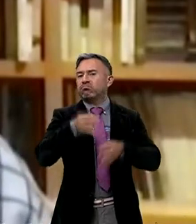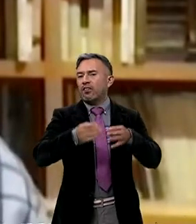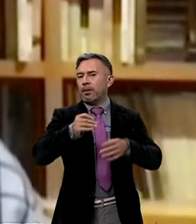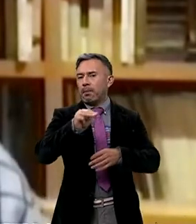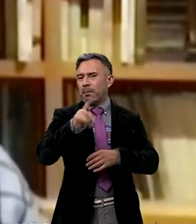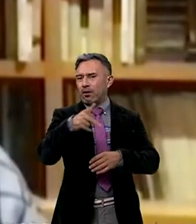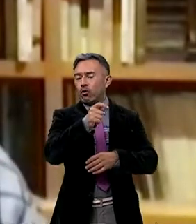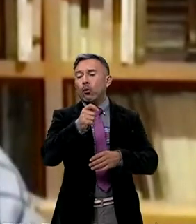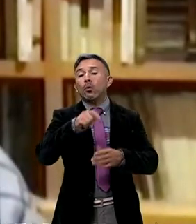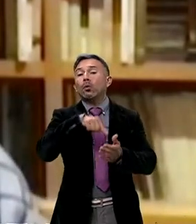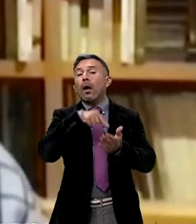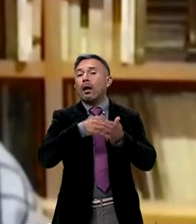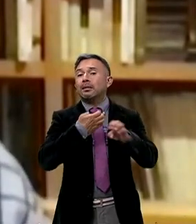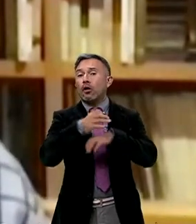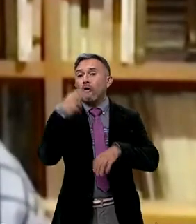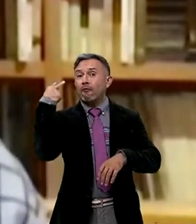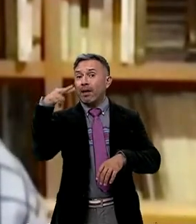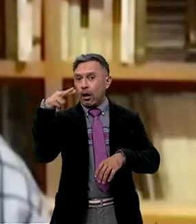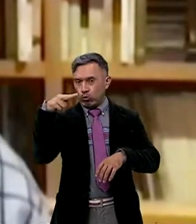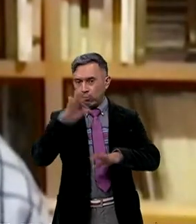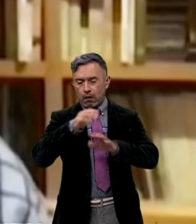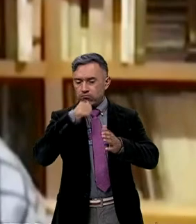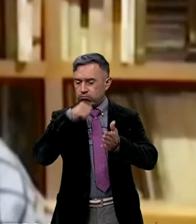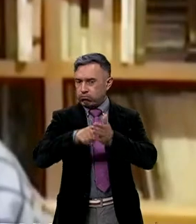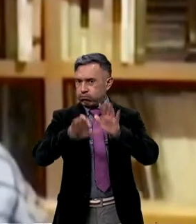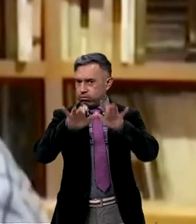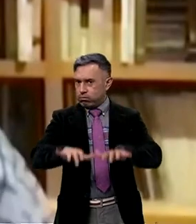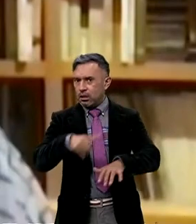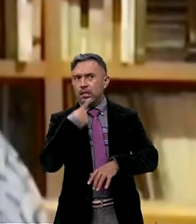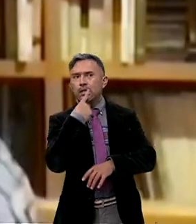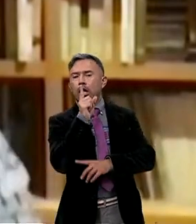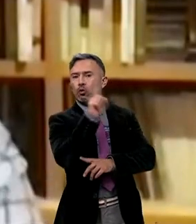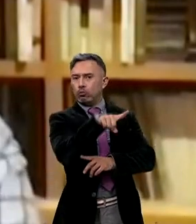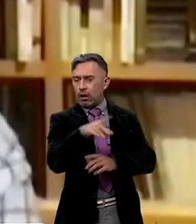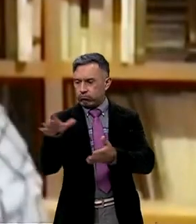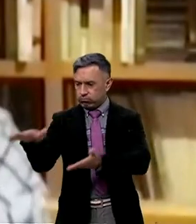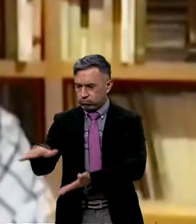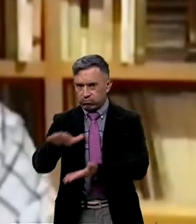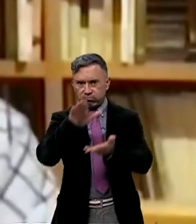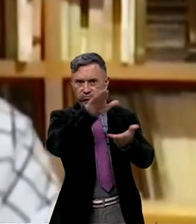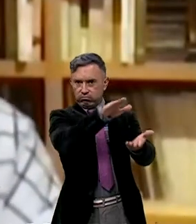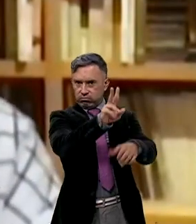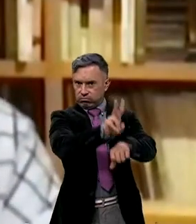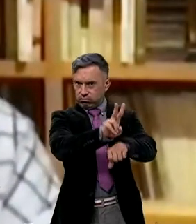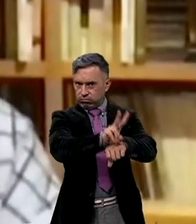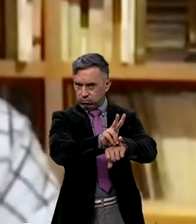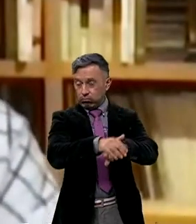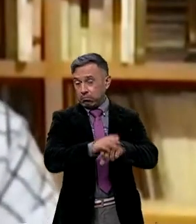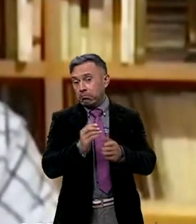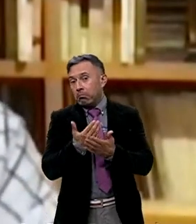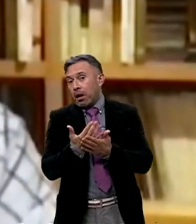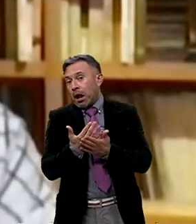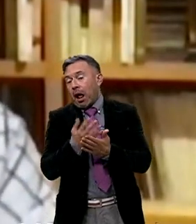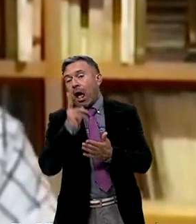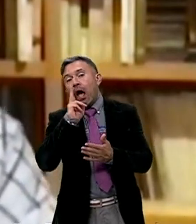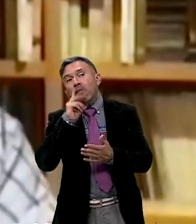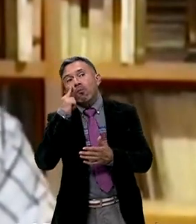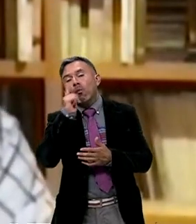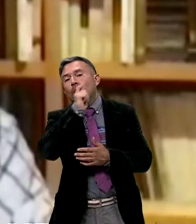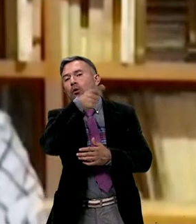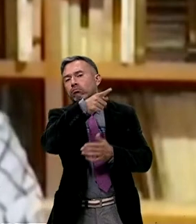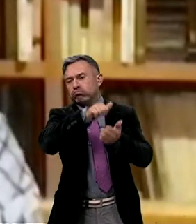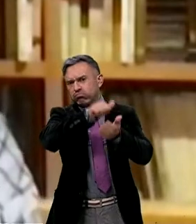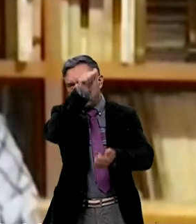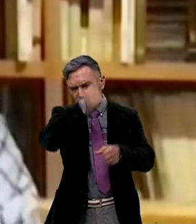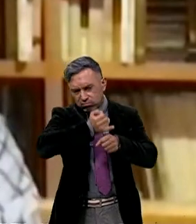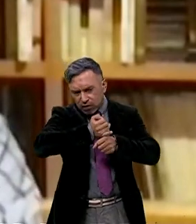de veracruz así que nosotros esperamos una investigación por supuesto a fondo